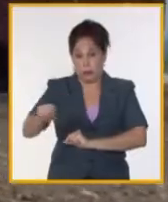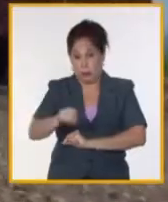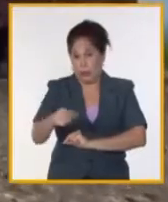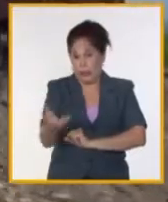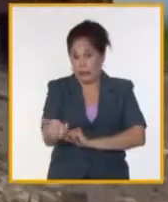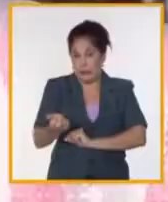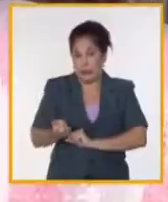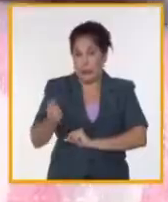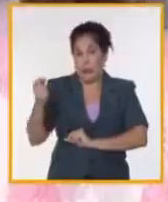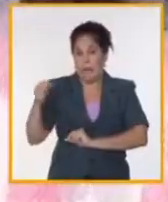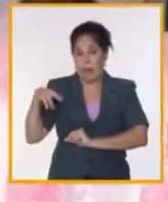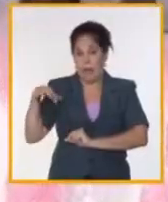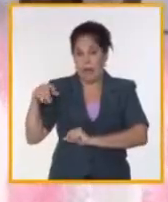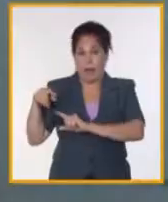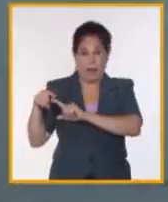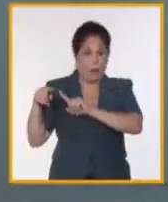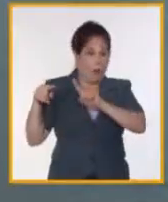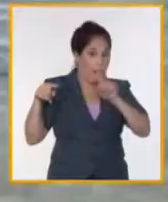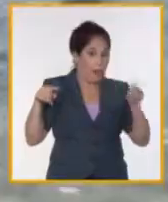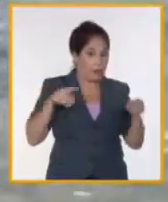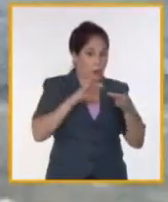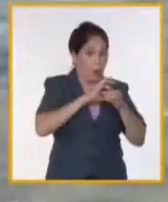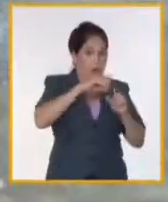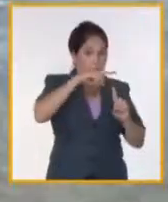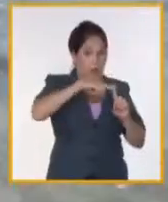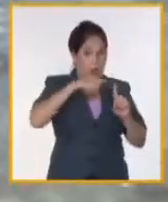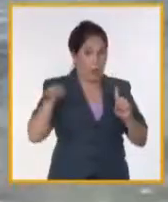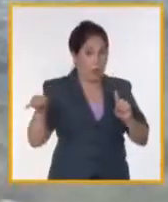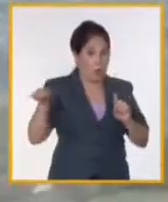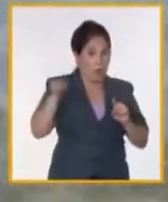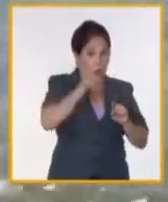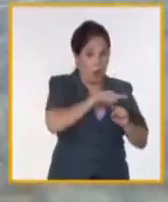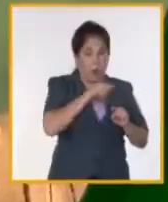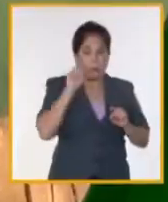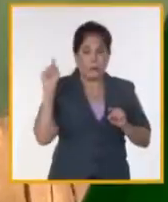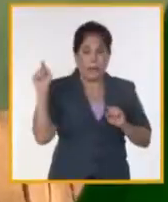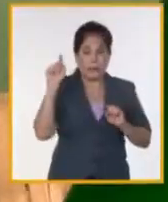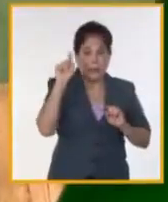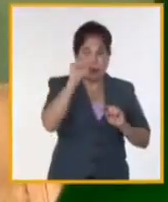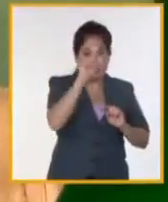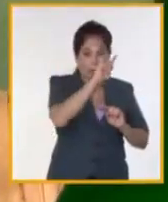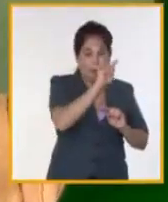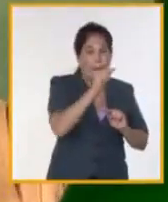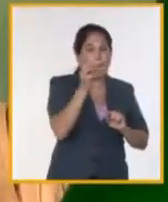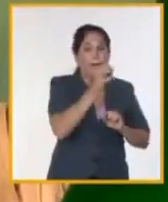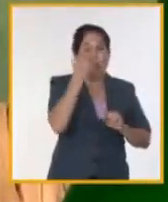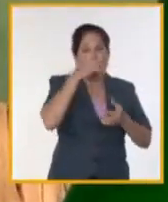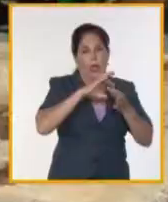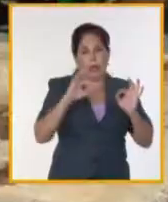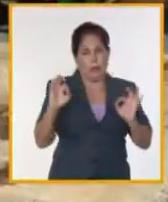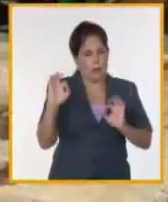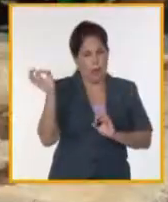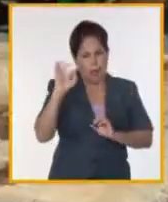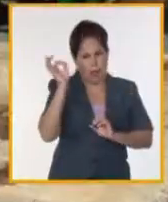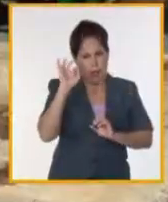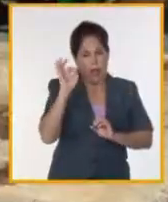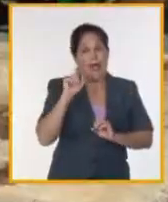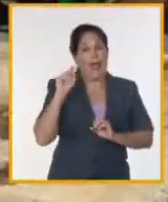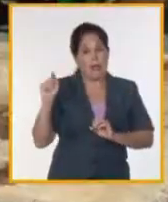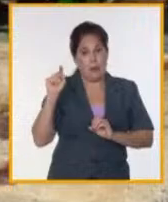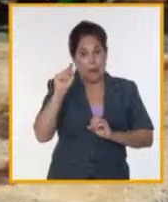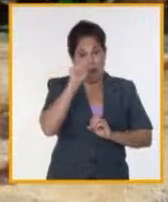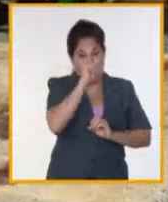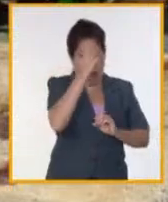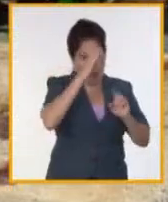desde Pinar del Río hasta la provincia de Guantánamo. Con todas las provincias de Cuba, excepto en Artemisa, el Grupo Geominsal tiene como